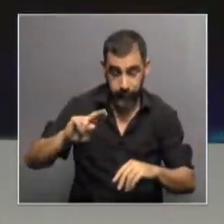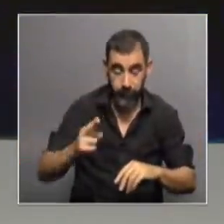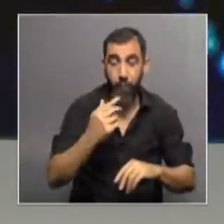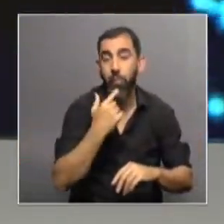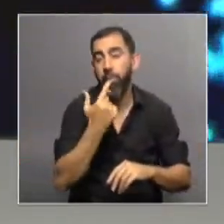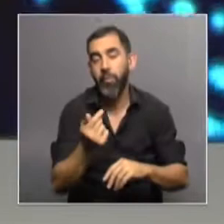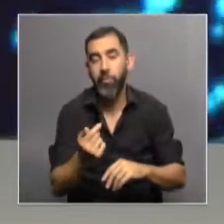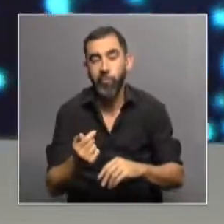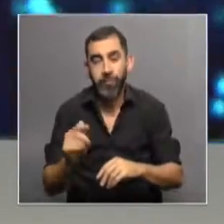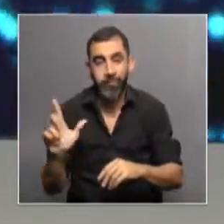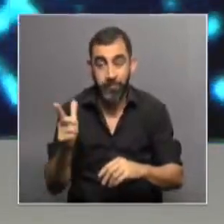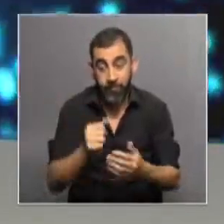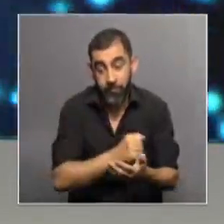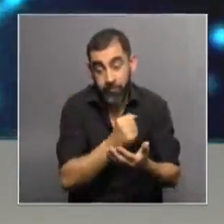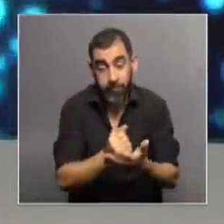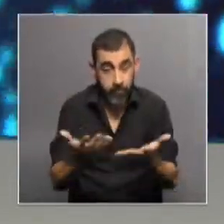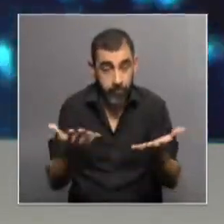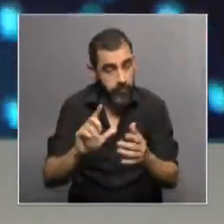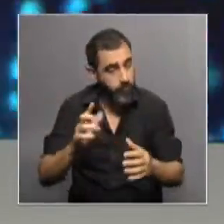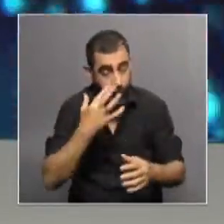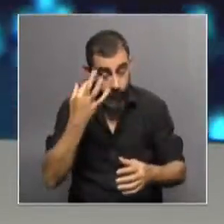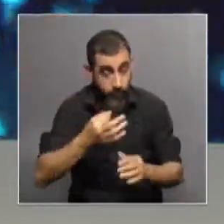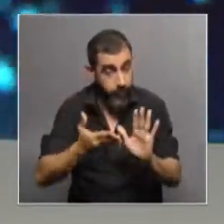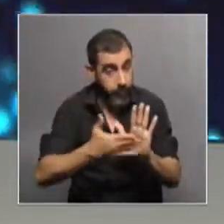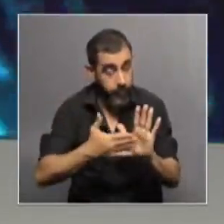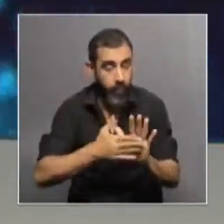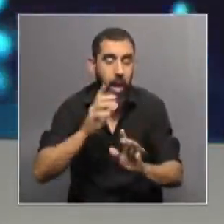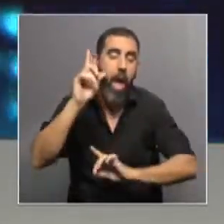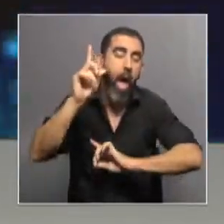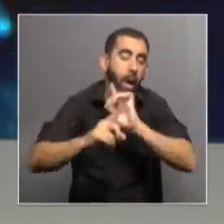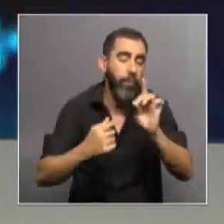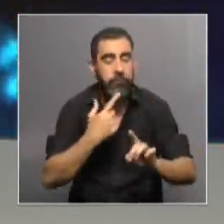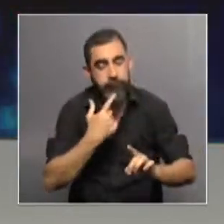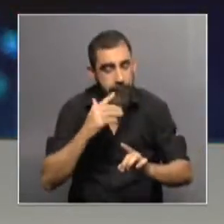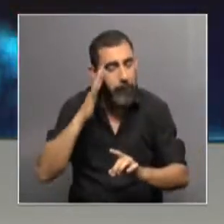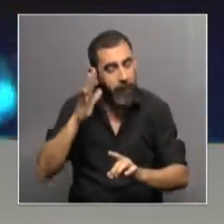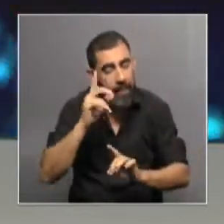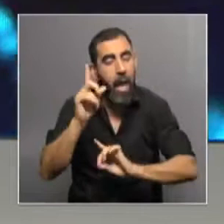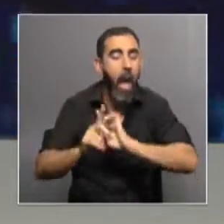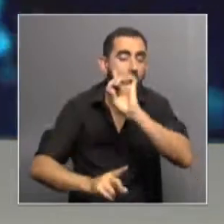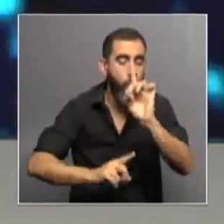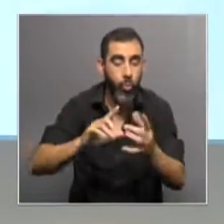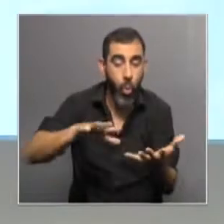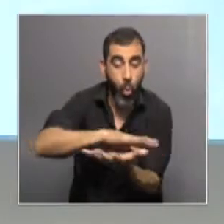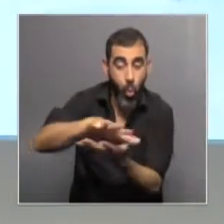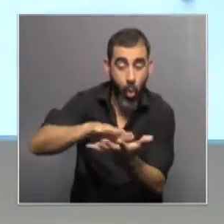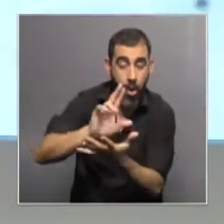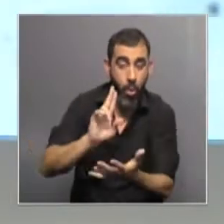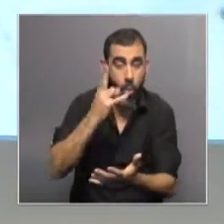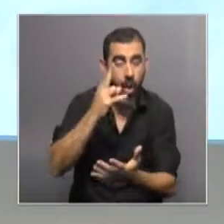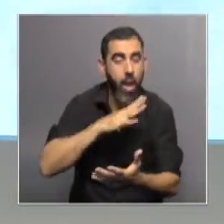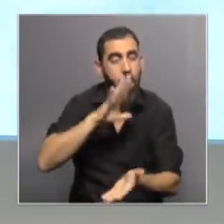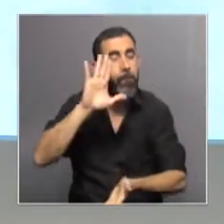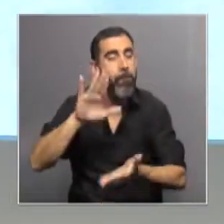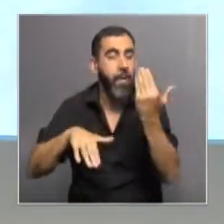ejemplo, no hay hasta ahora, por lo menos demostrado, hay quizás algunas sospechas, pero que algún lugar geográfico tenga más